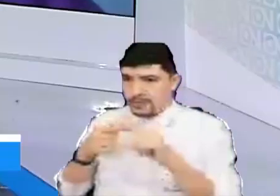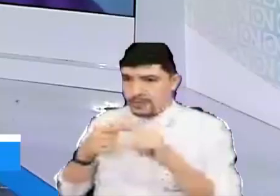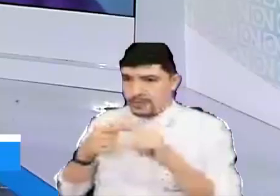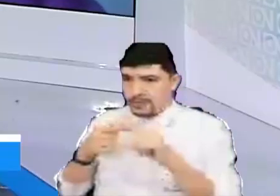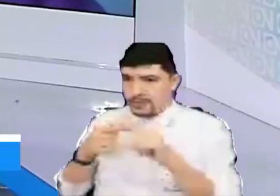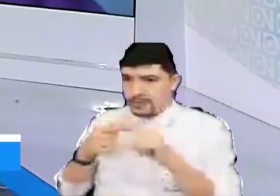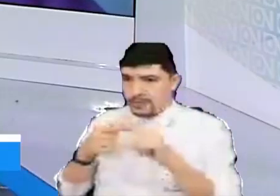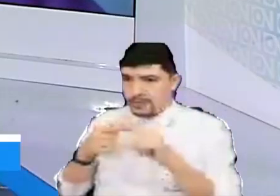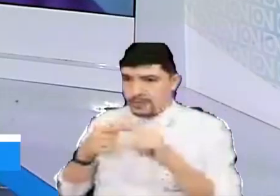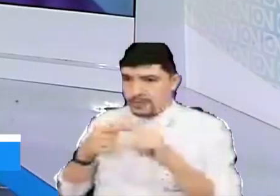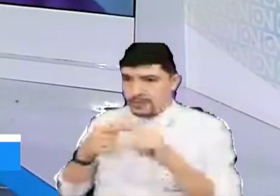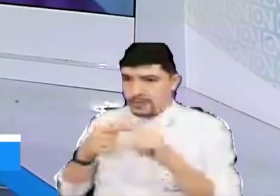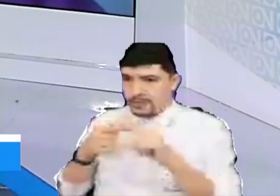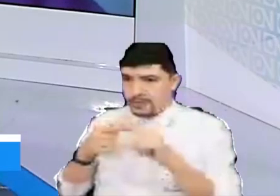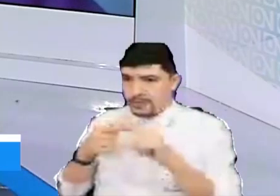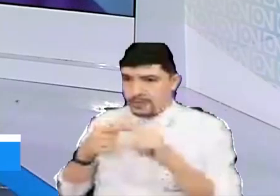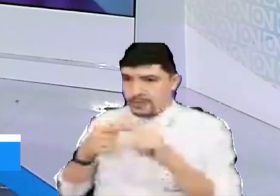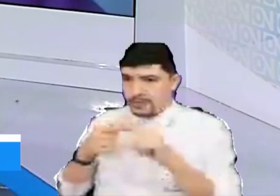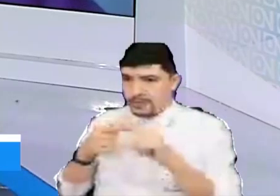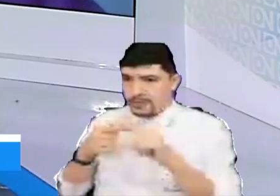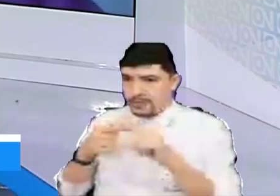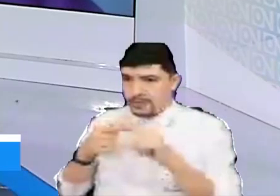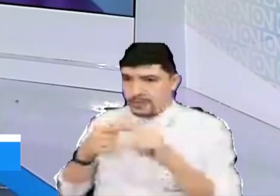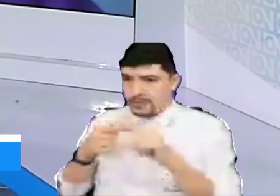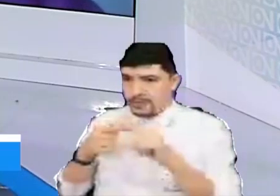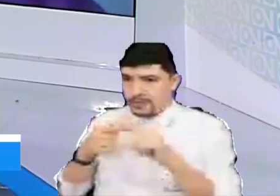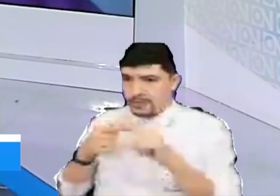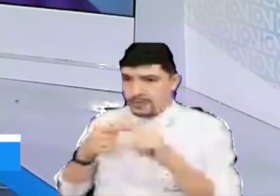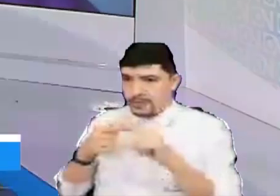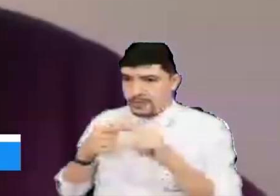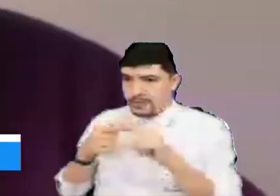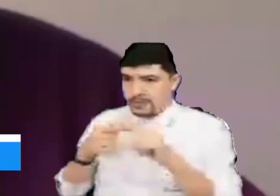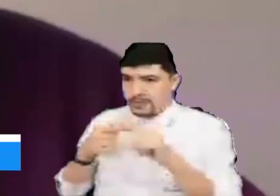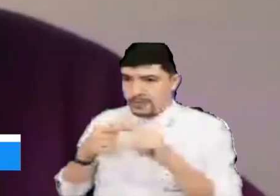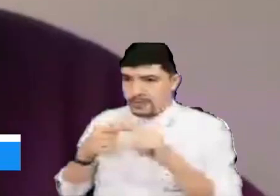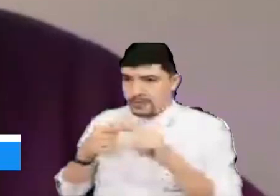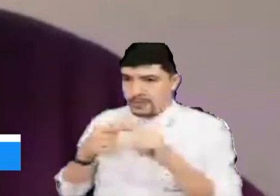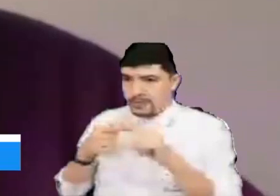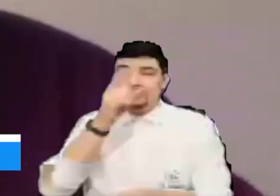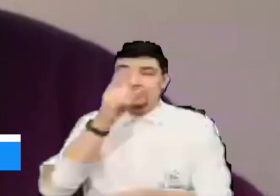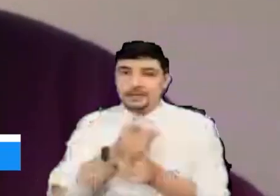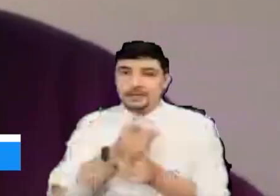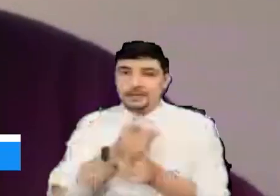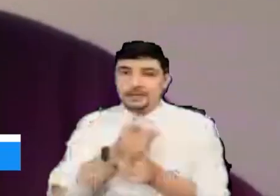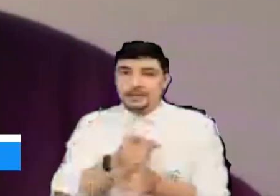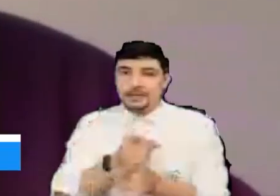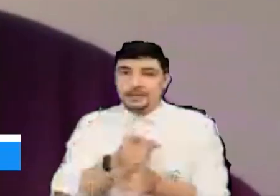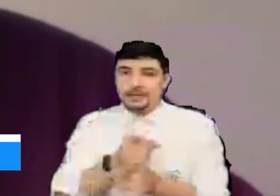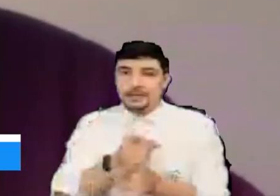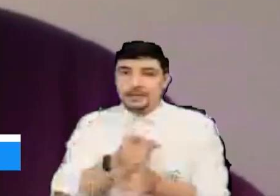para darle esa información? Excelente, sí, señor. La línea gratuita del DNP es